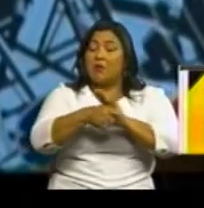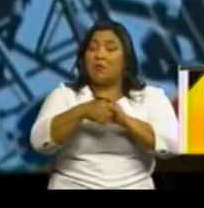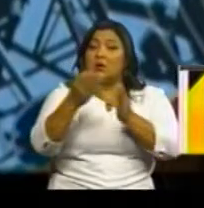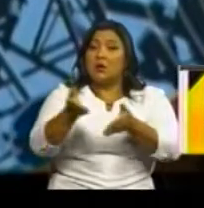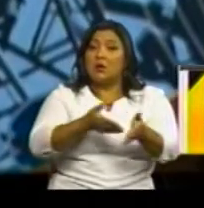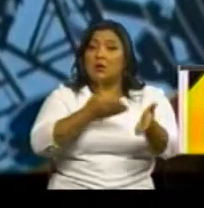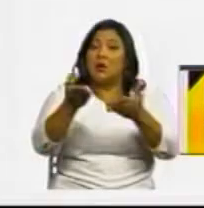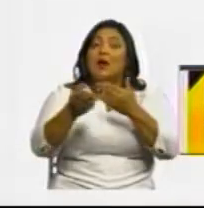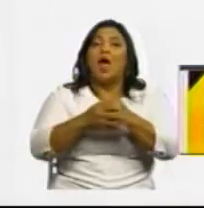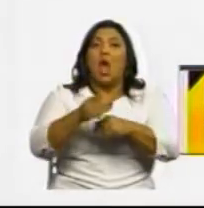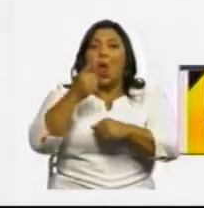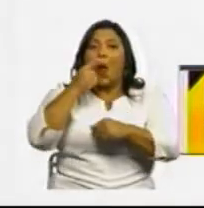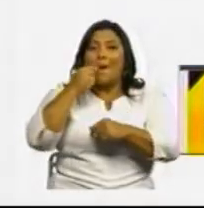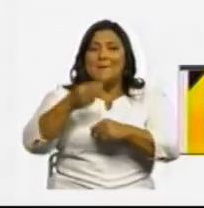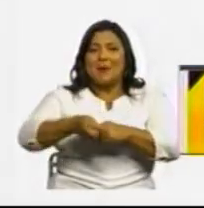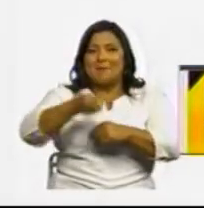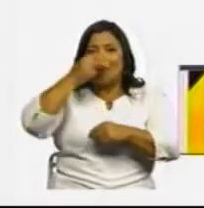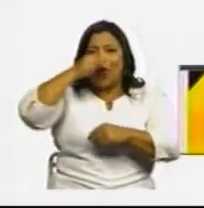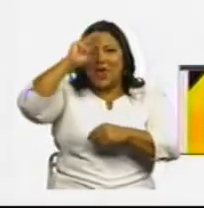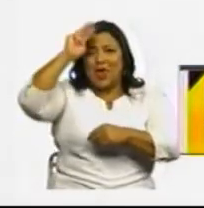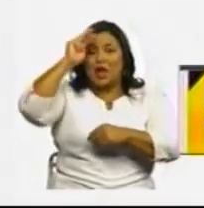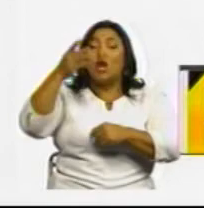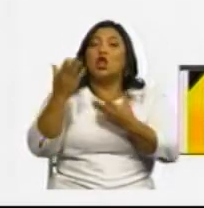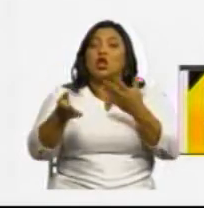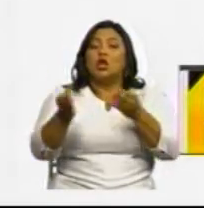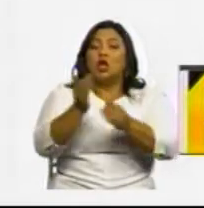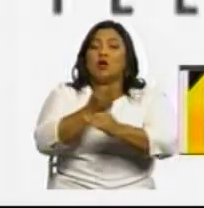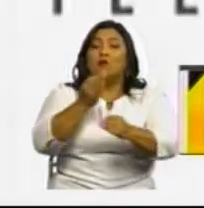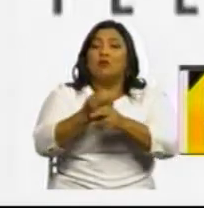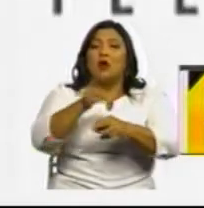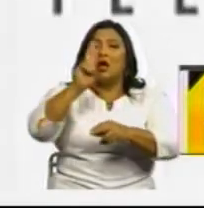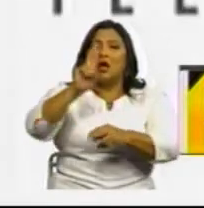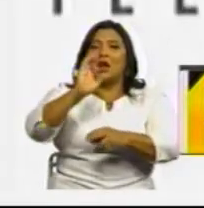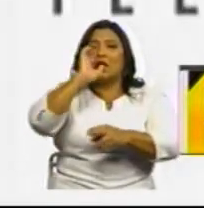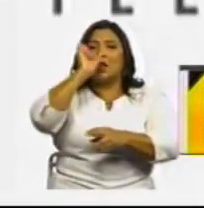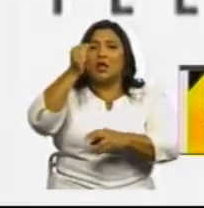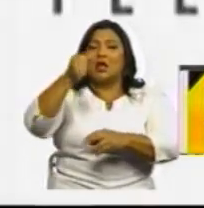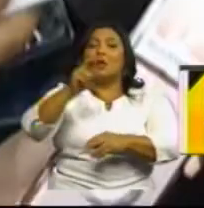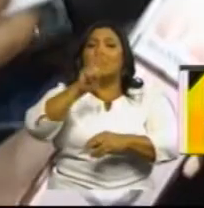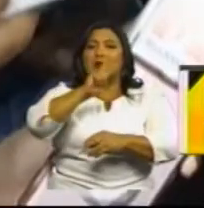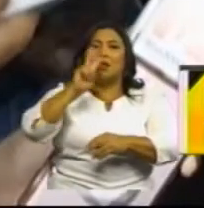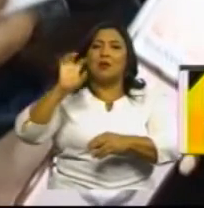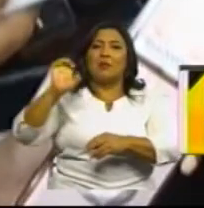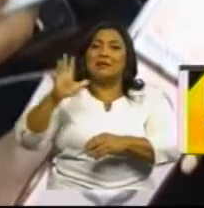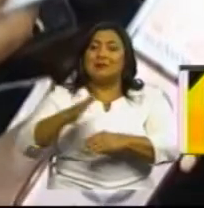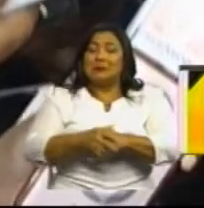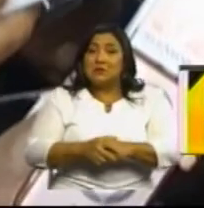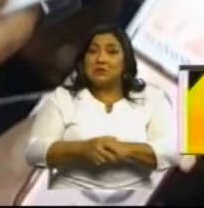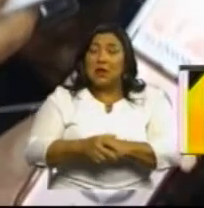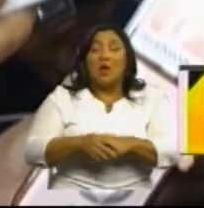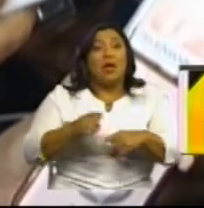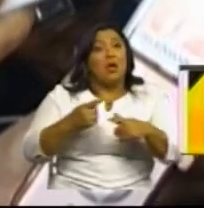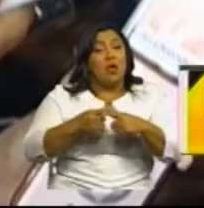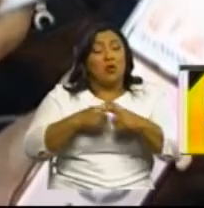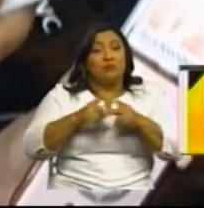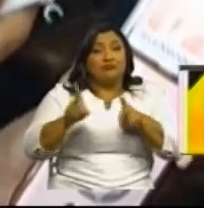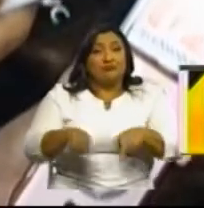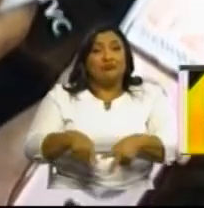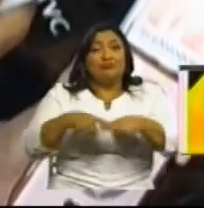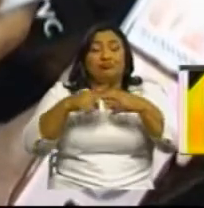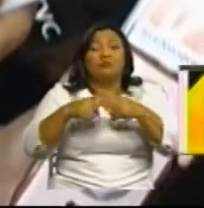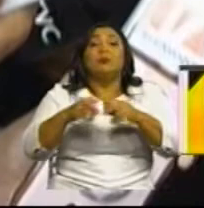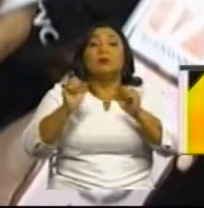empresario mexicano, en donde actualmente funcionan RTS y Televicentro. Y de inmediato se procederá a